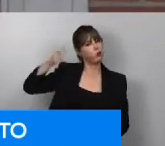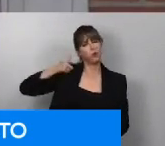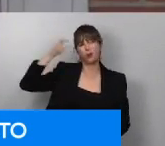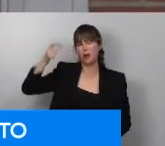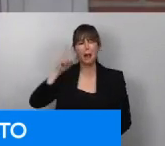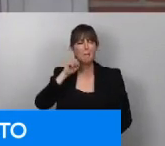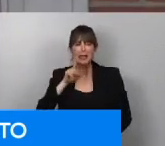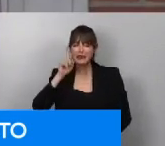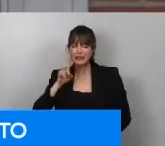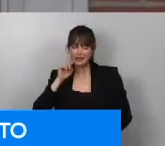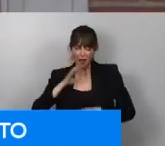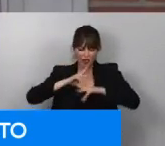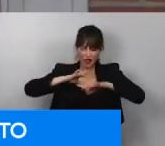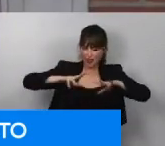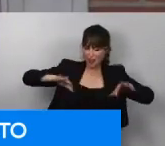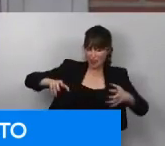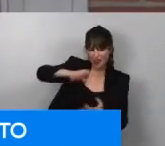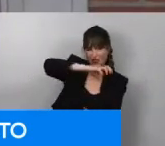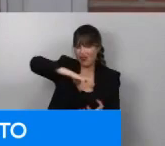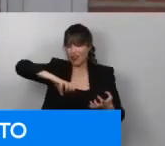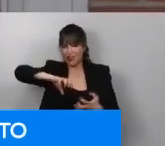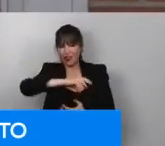colonic impunemente la vida política la vida pública